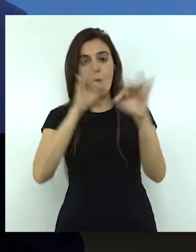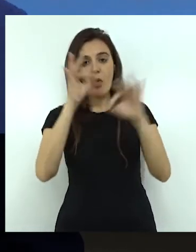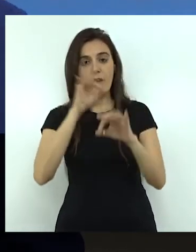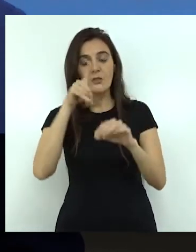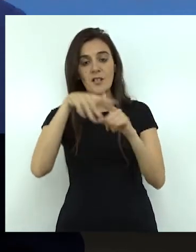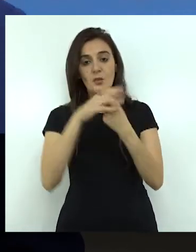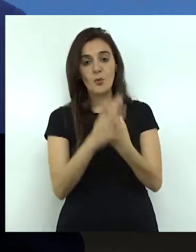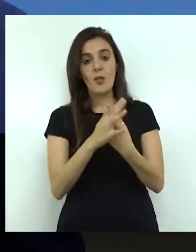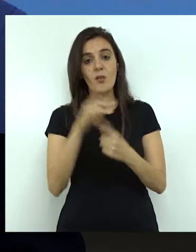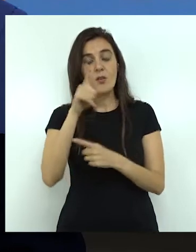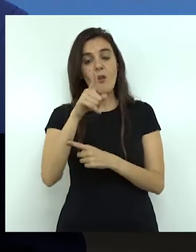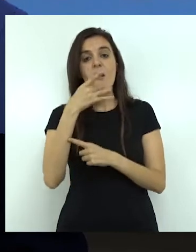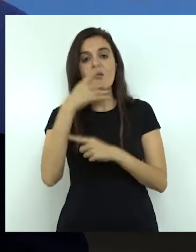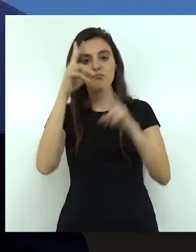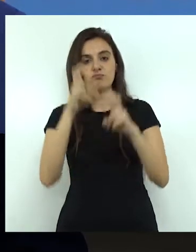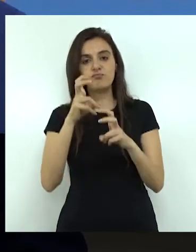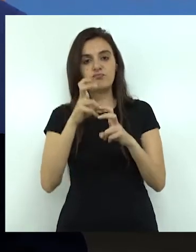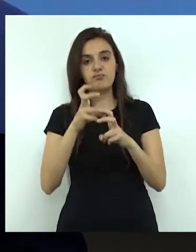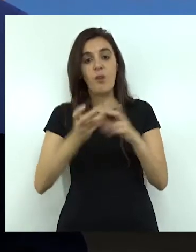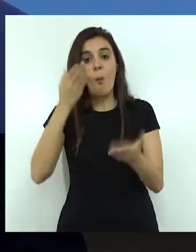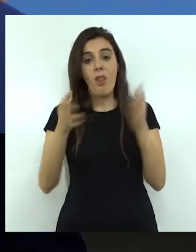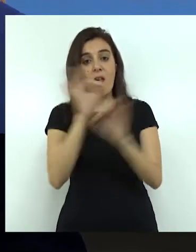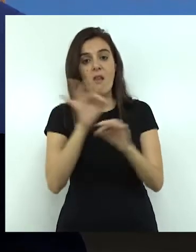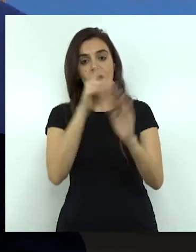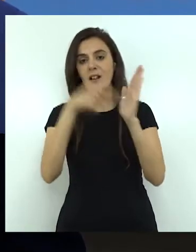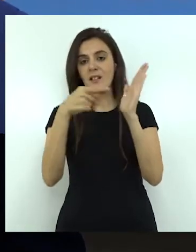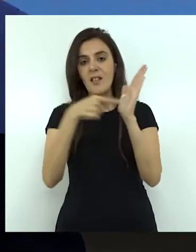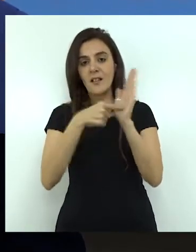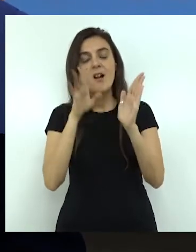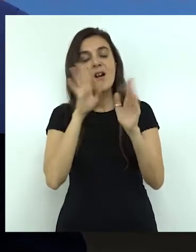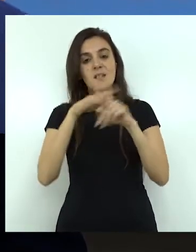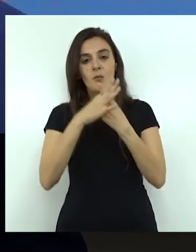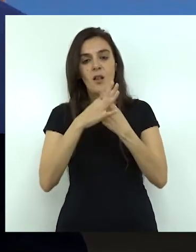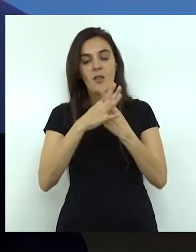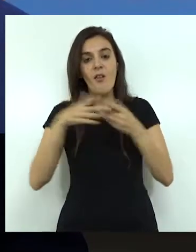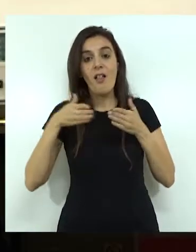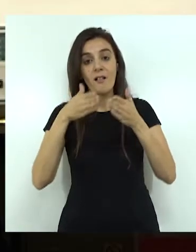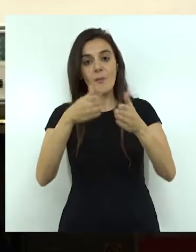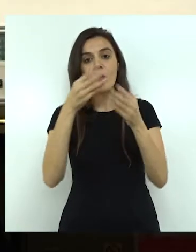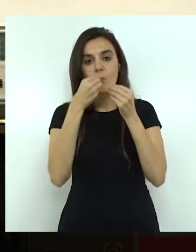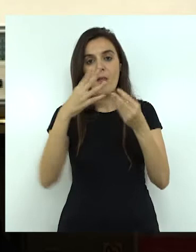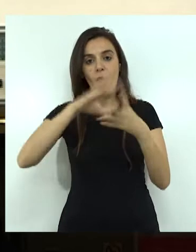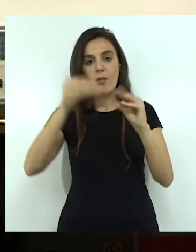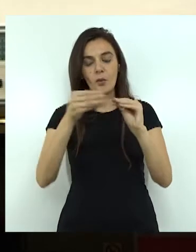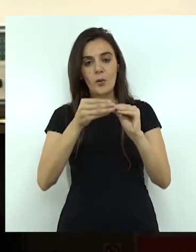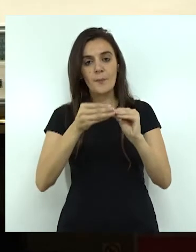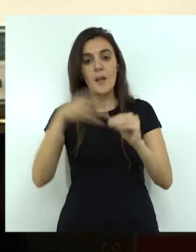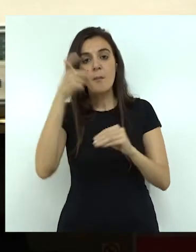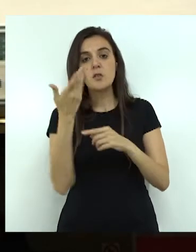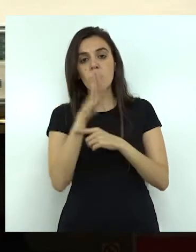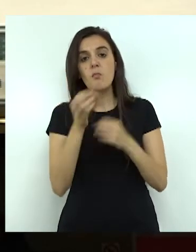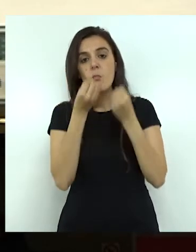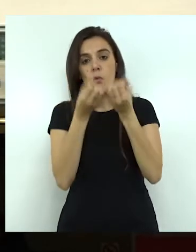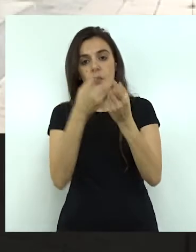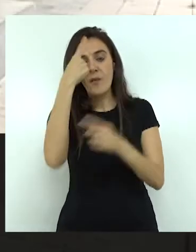no es ninguna autocomplacencia pero sí que nos indica que el camino que estamos siguiendo pues es el adecuado el portavoz del ejecutivo recuerda que los